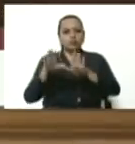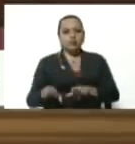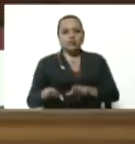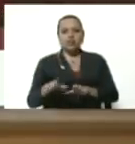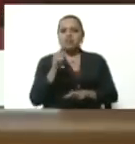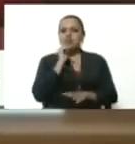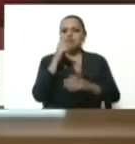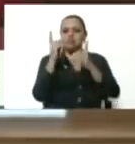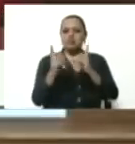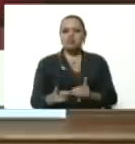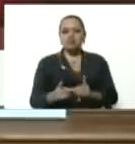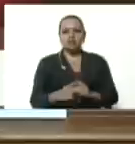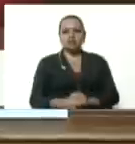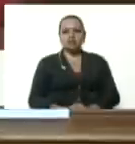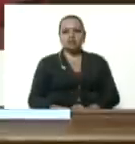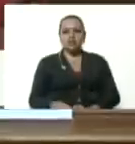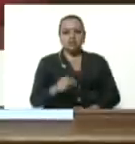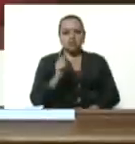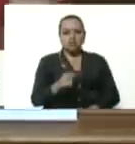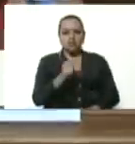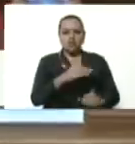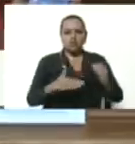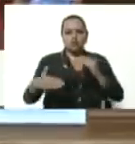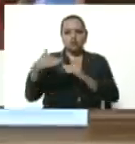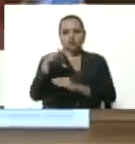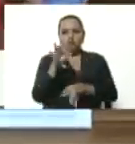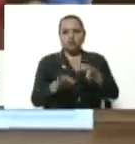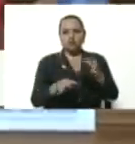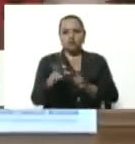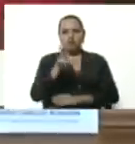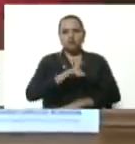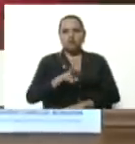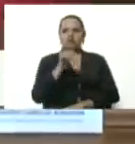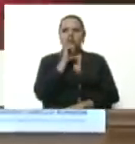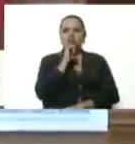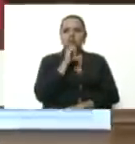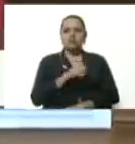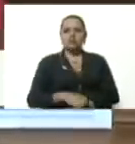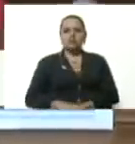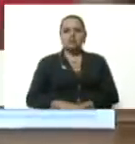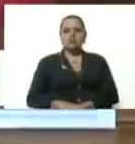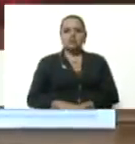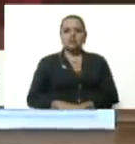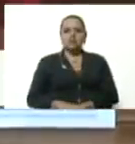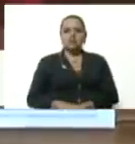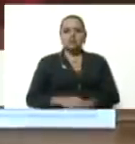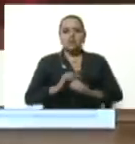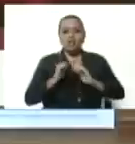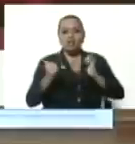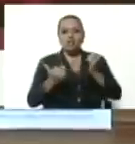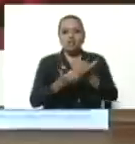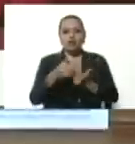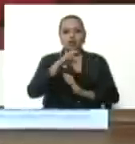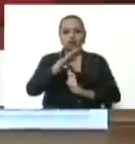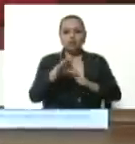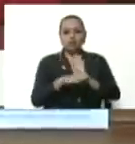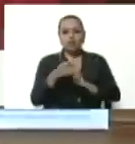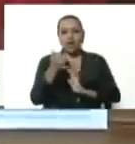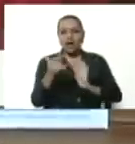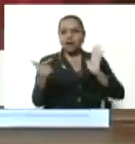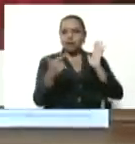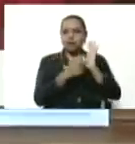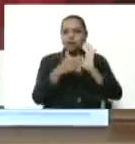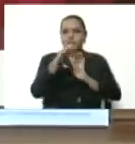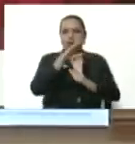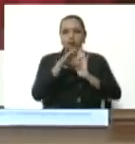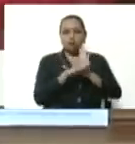decide? El Tribunal Supremo de Justicia. ¿A través de quién? De la Sala Constitucional. Eso está aquí, eso es